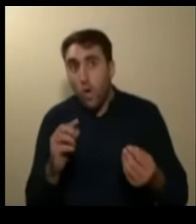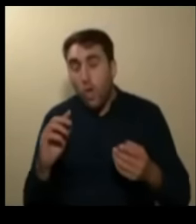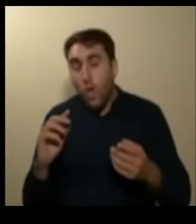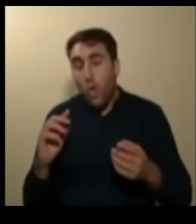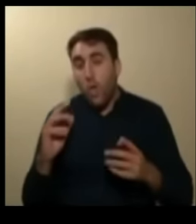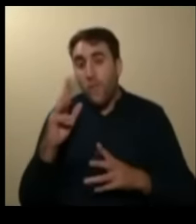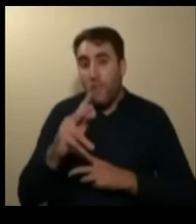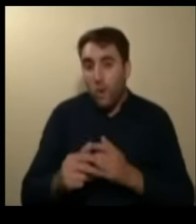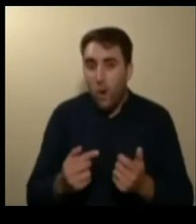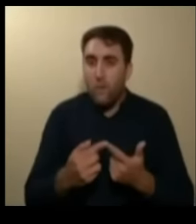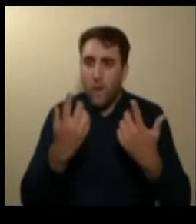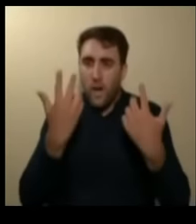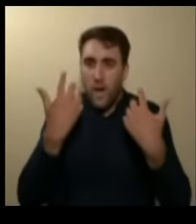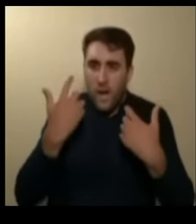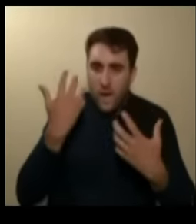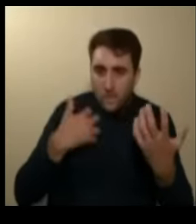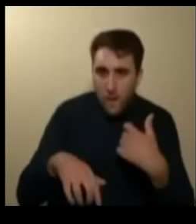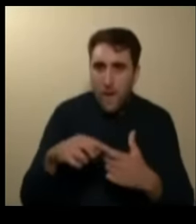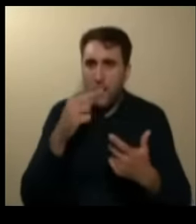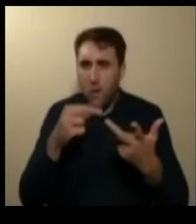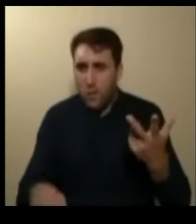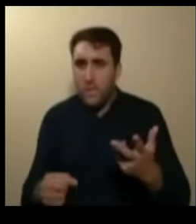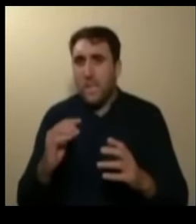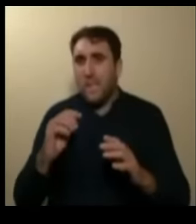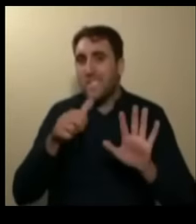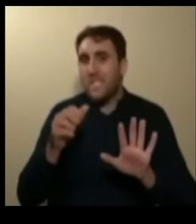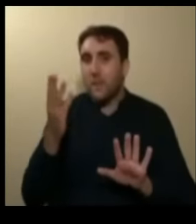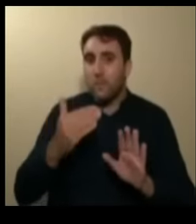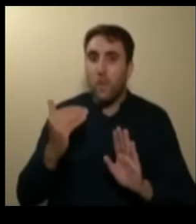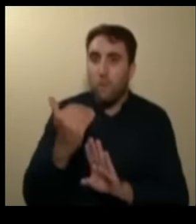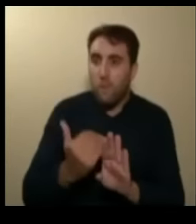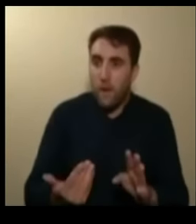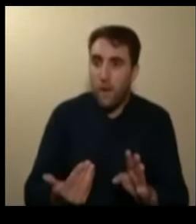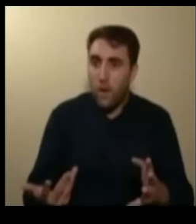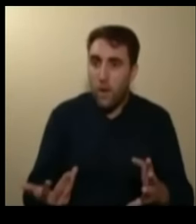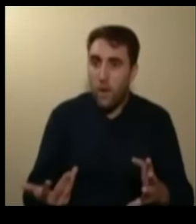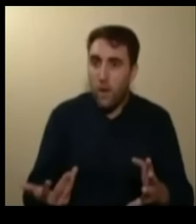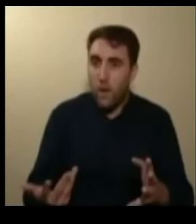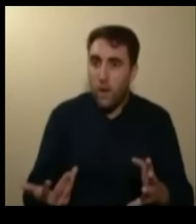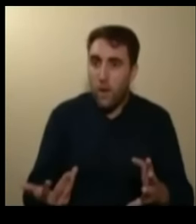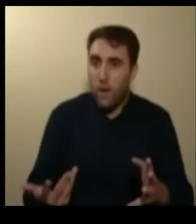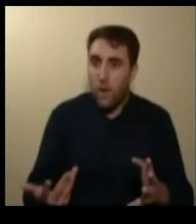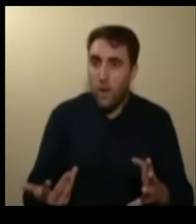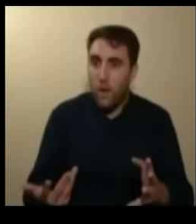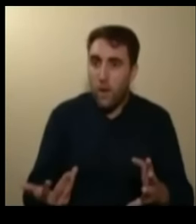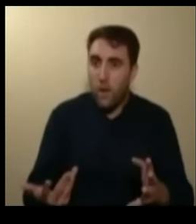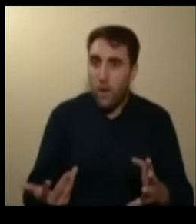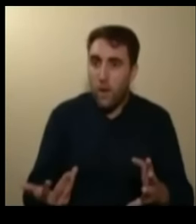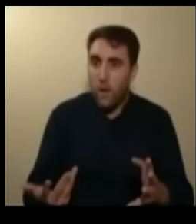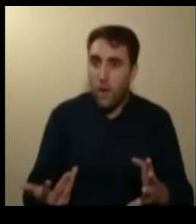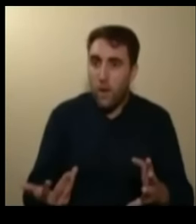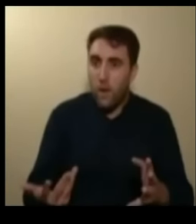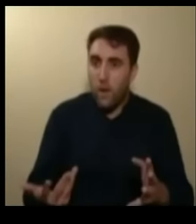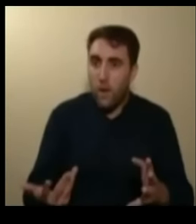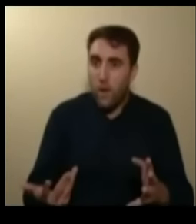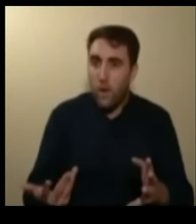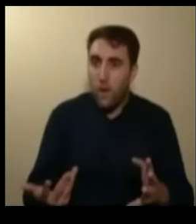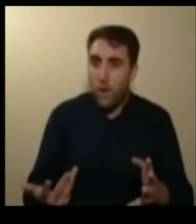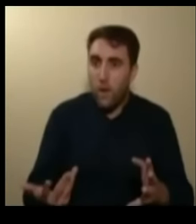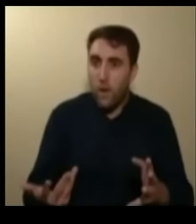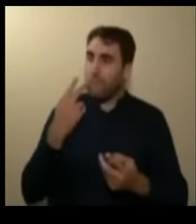un 60%. Eso lo saben quienes viven en esos departamentos, quienes se ven beneficiados por esas normas.